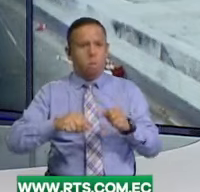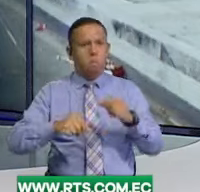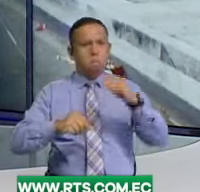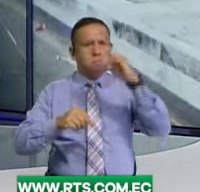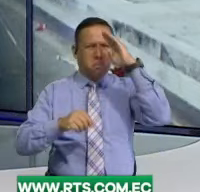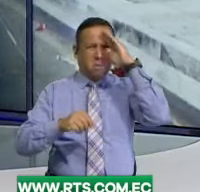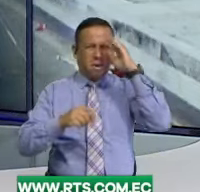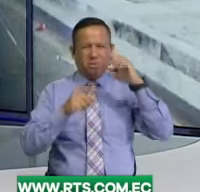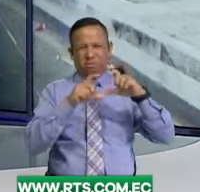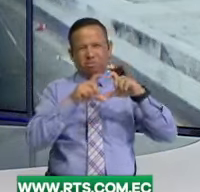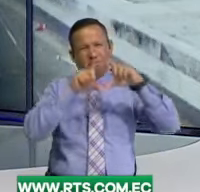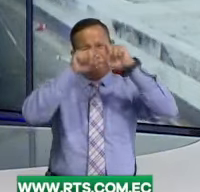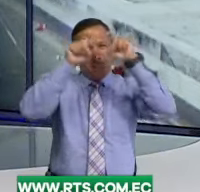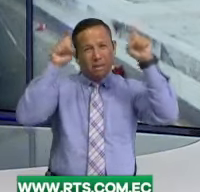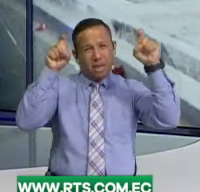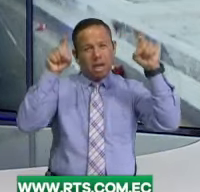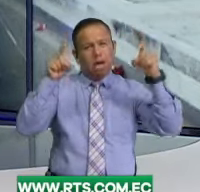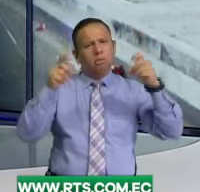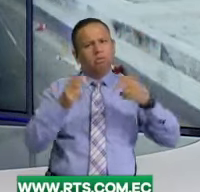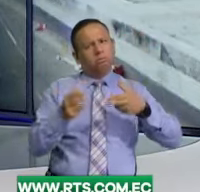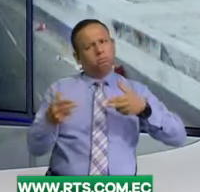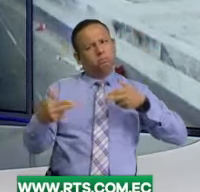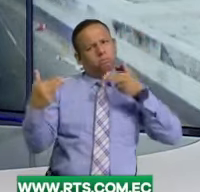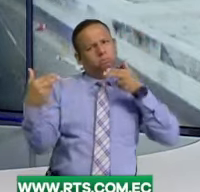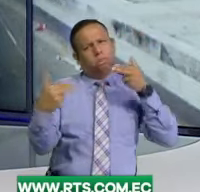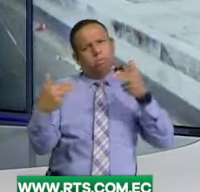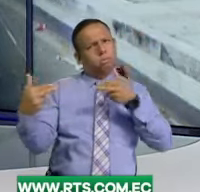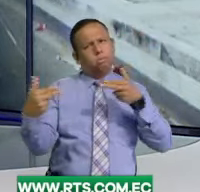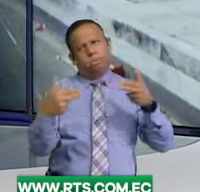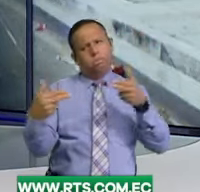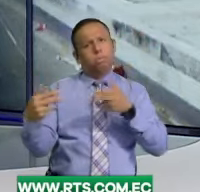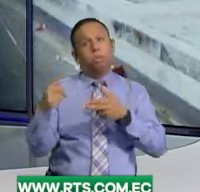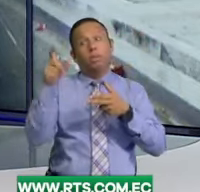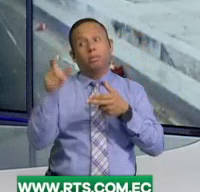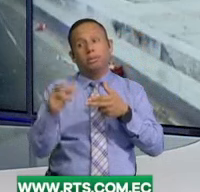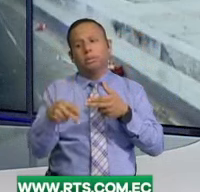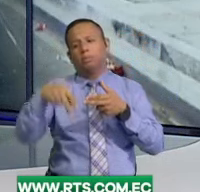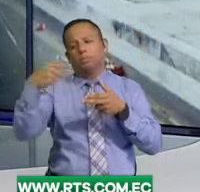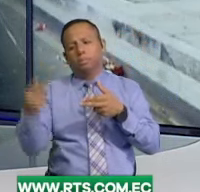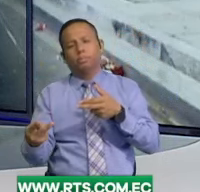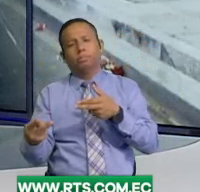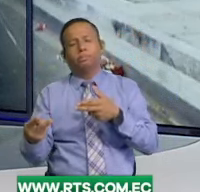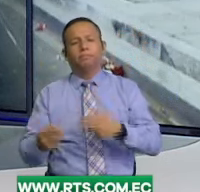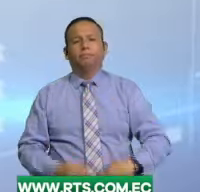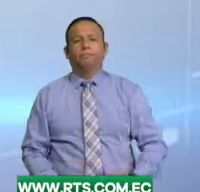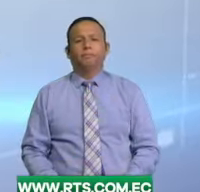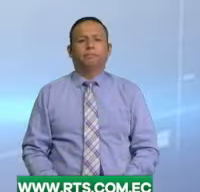de traslado de valores que dejó a uno de los ladrones herido.